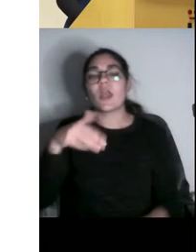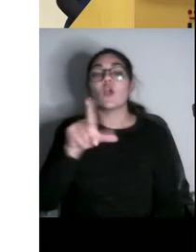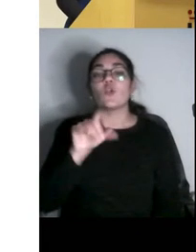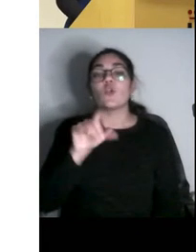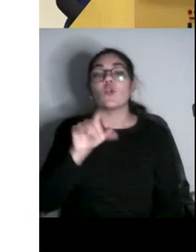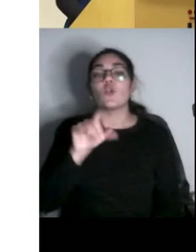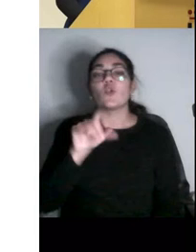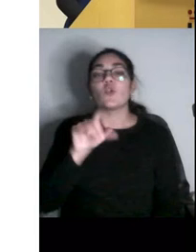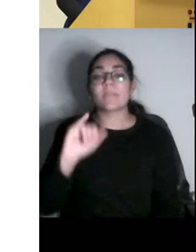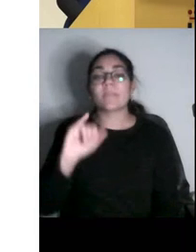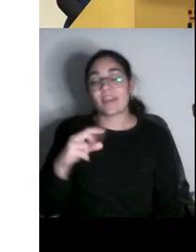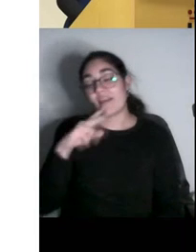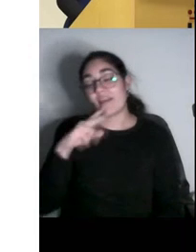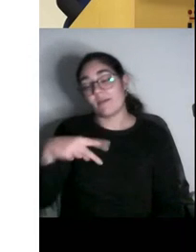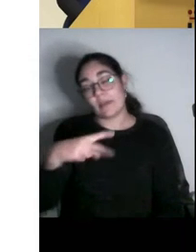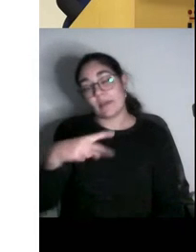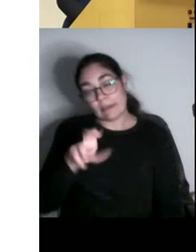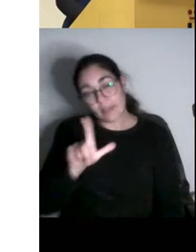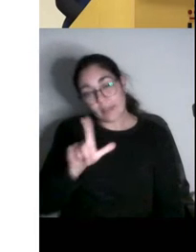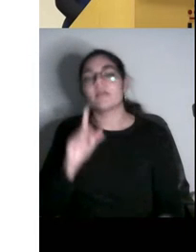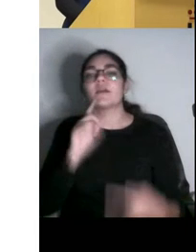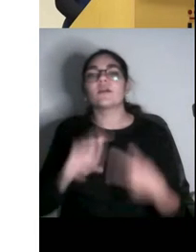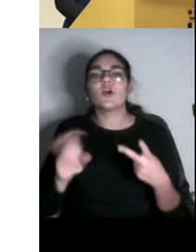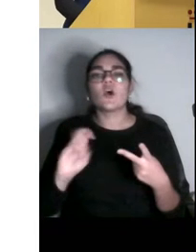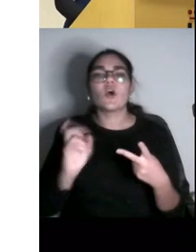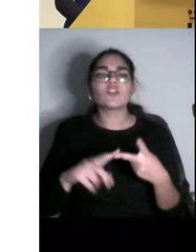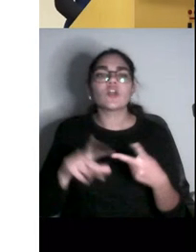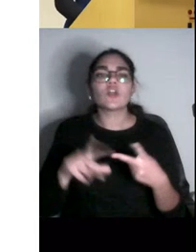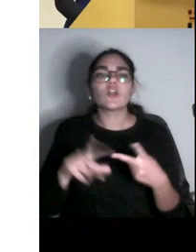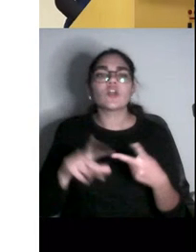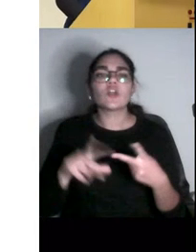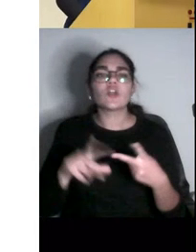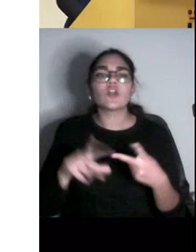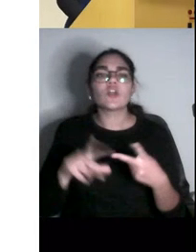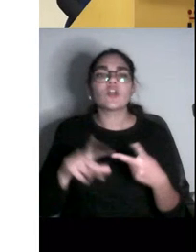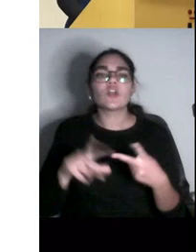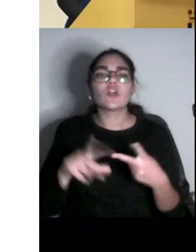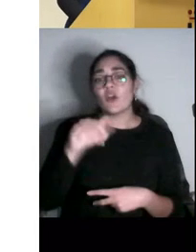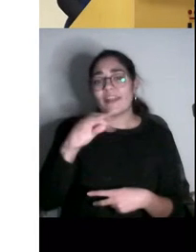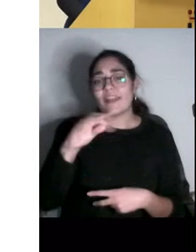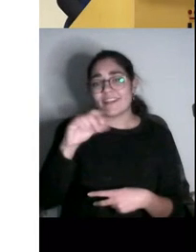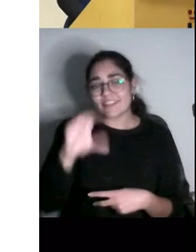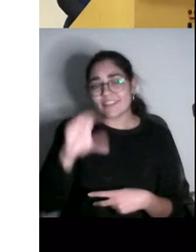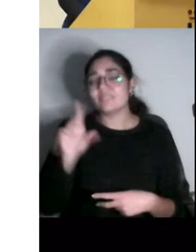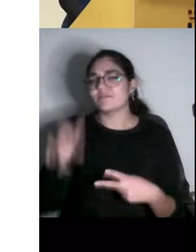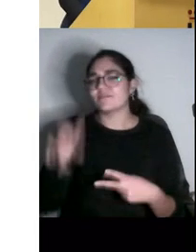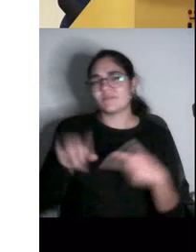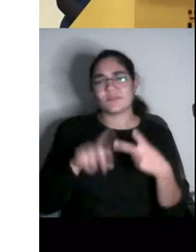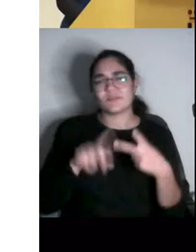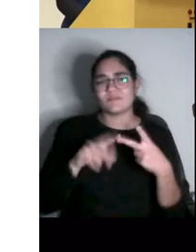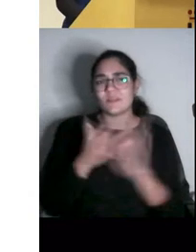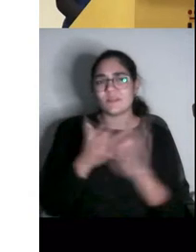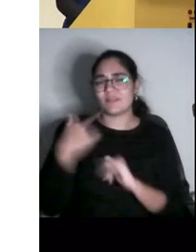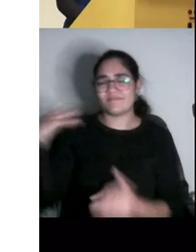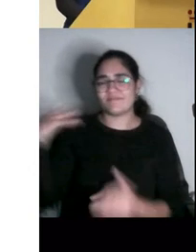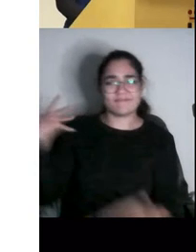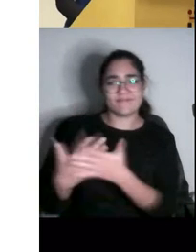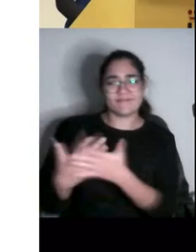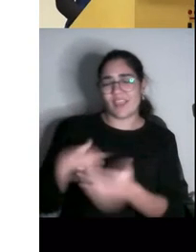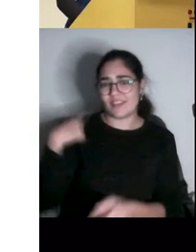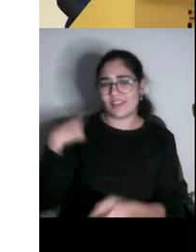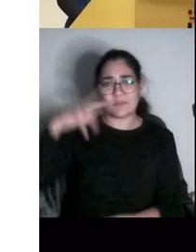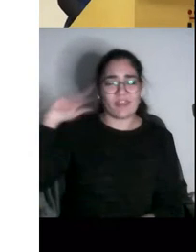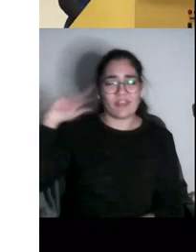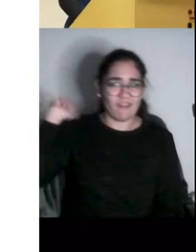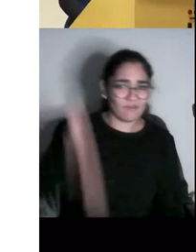con un este verino donate que quizá algunos conocéis contradictoria y amplia la cadena ser y compartieron con los